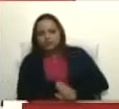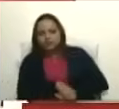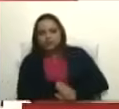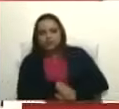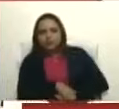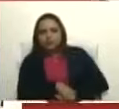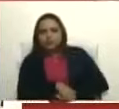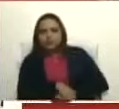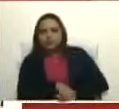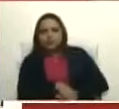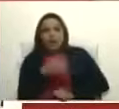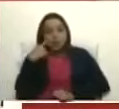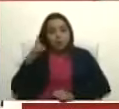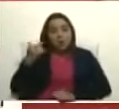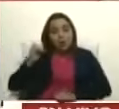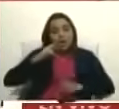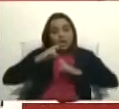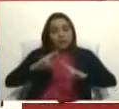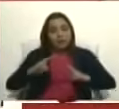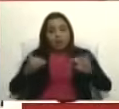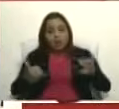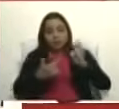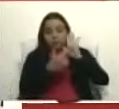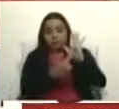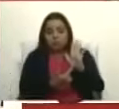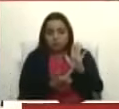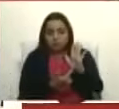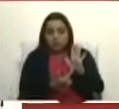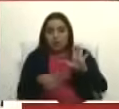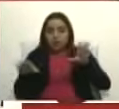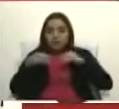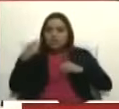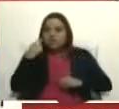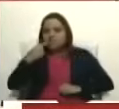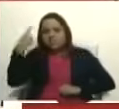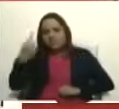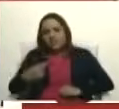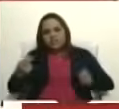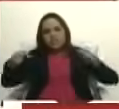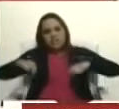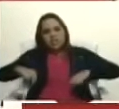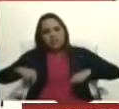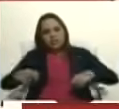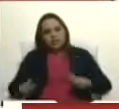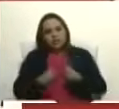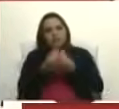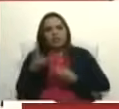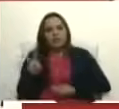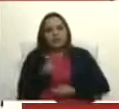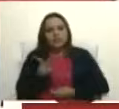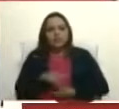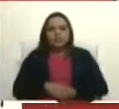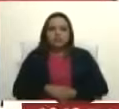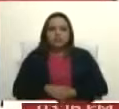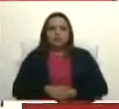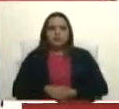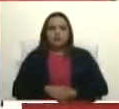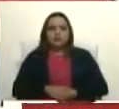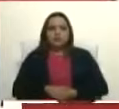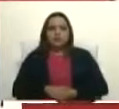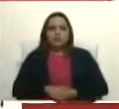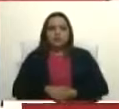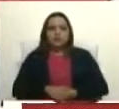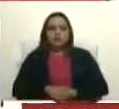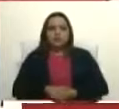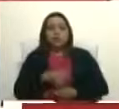A lo mejor el resultado este lo termina de convencer que tiene que sentarse con Venezuela. Es con Venezuela. Como